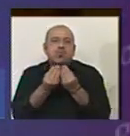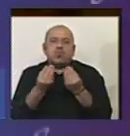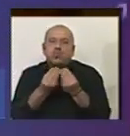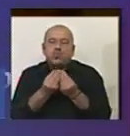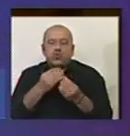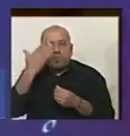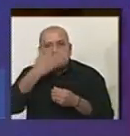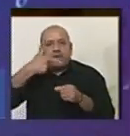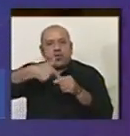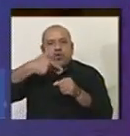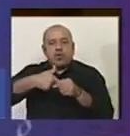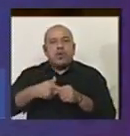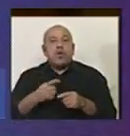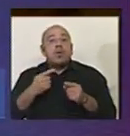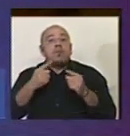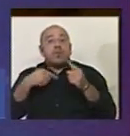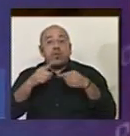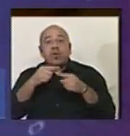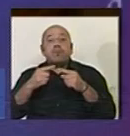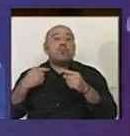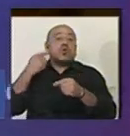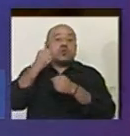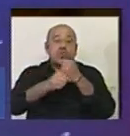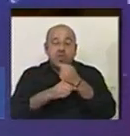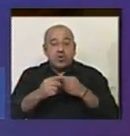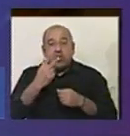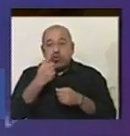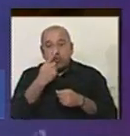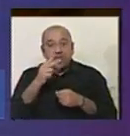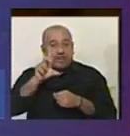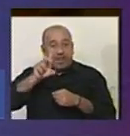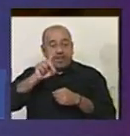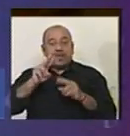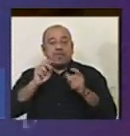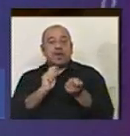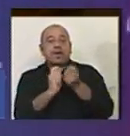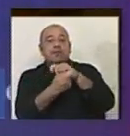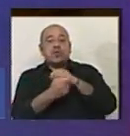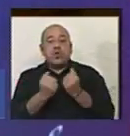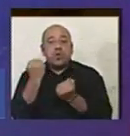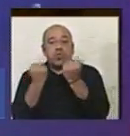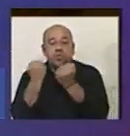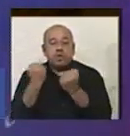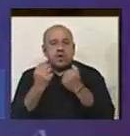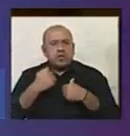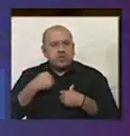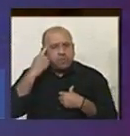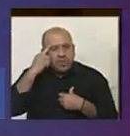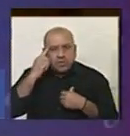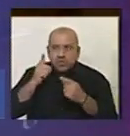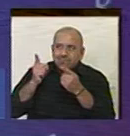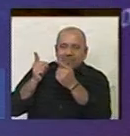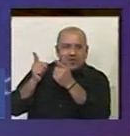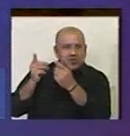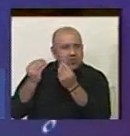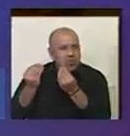tenía Visión 2030 para Arabia Saudí, todas esas reformas económicas, también una suerte de tímida, yo llamaría operación de maquillaje, pero vamos